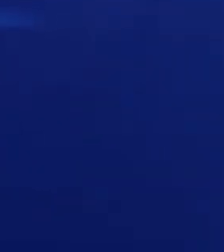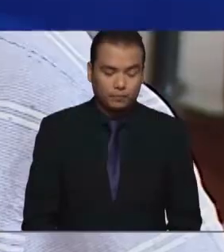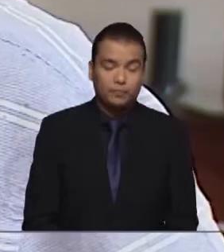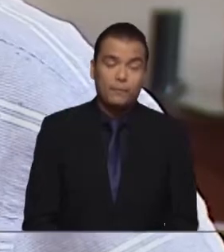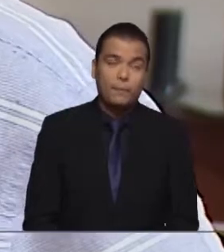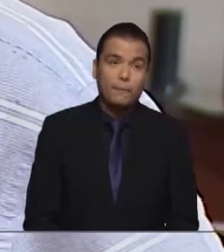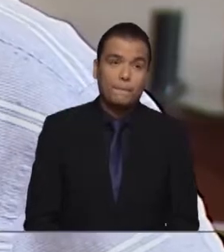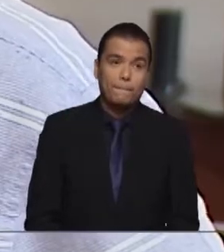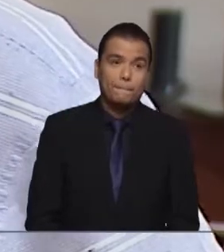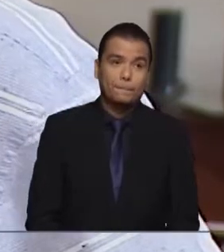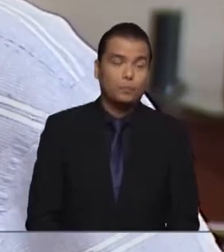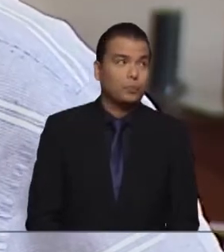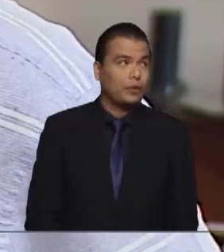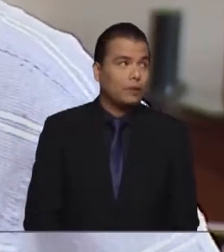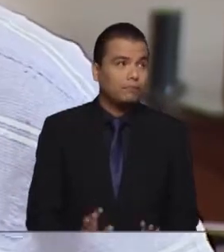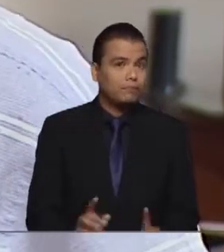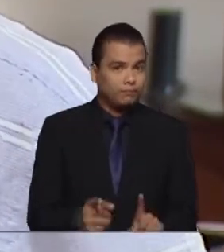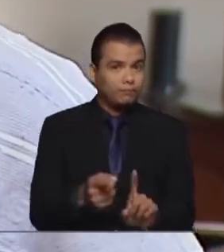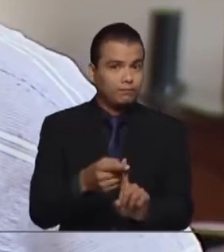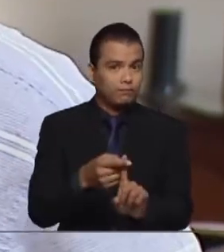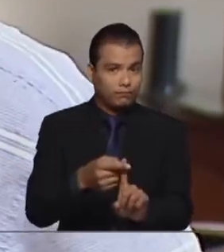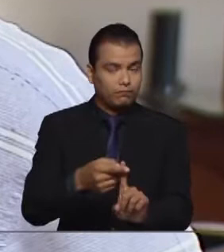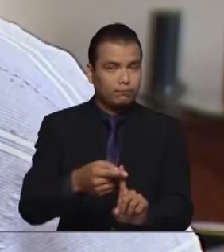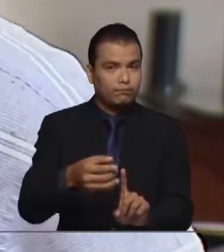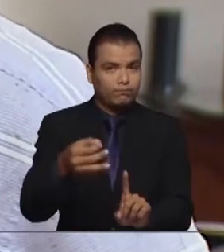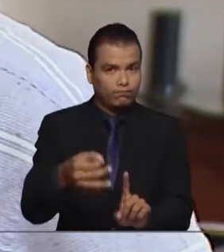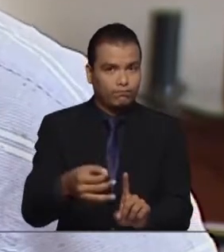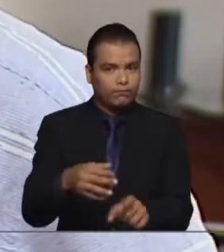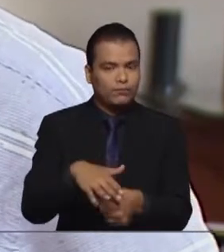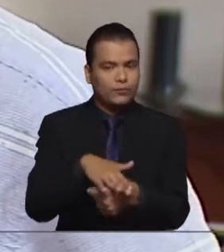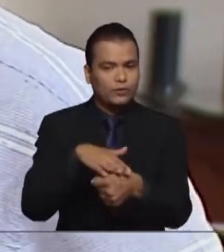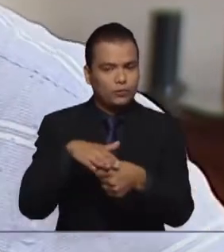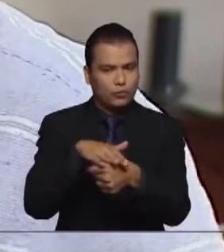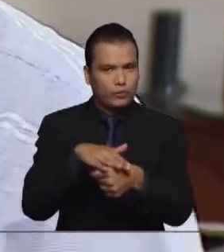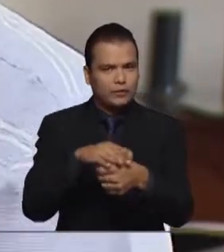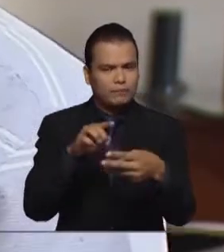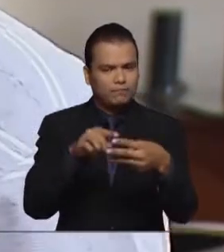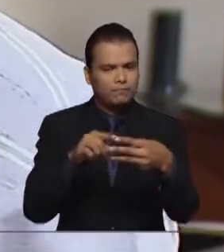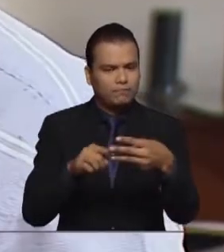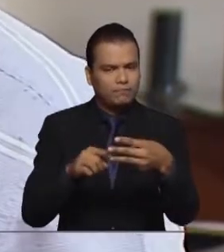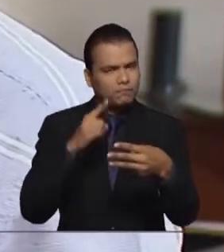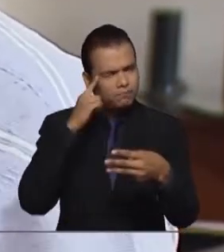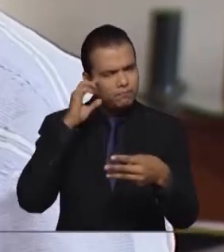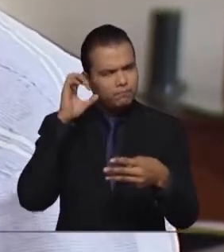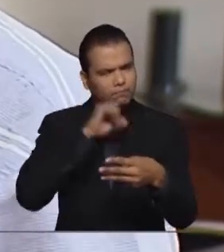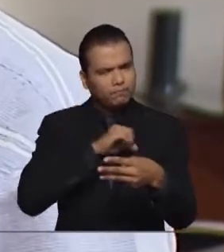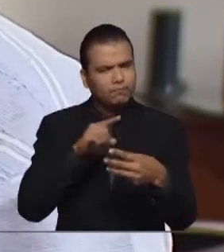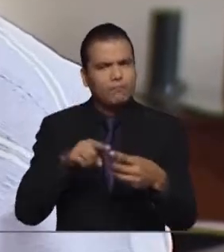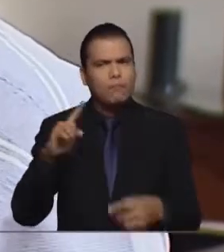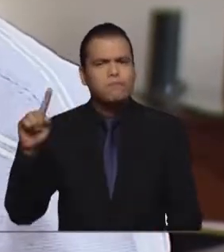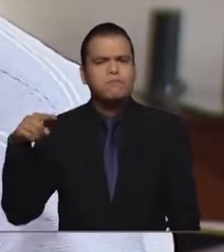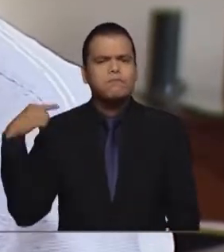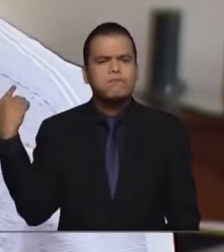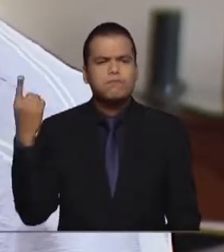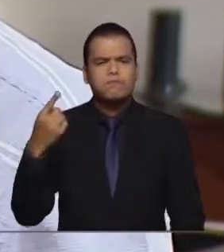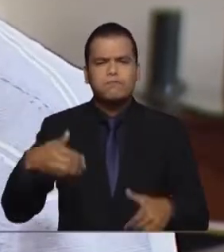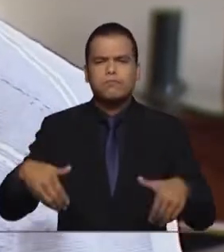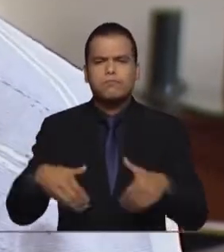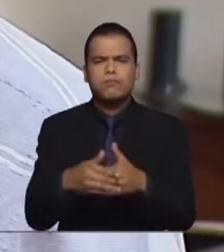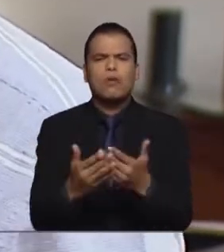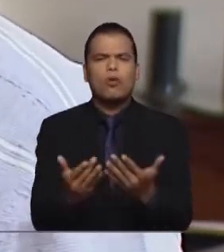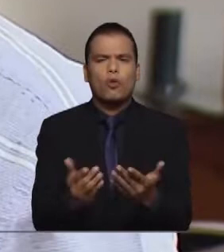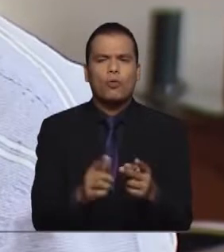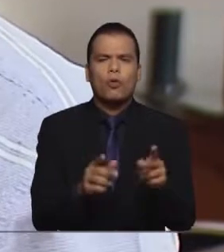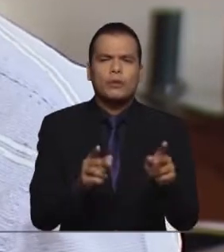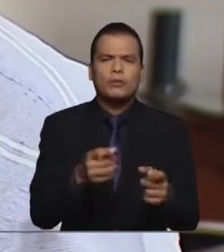Primero hay tres factores mínimo que hay que considerar. Primero, el estado de la vía. Segundo, el estado del conductor, la parte